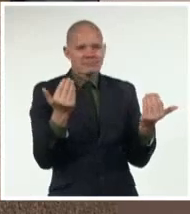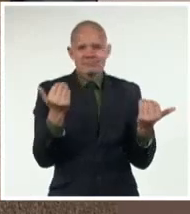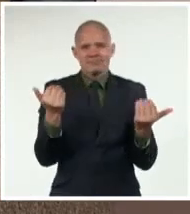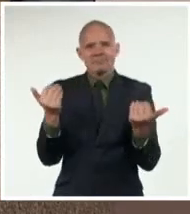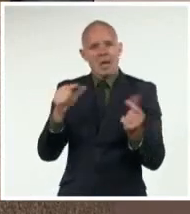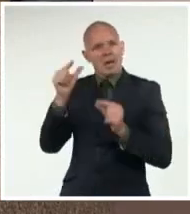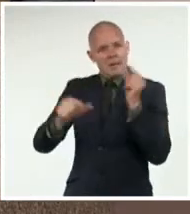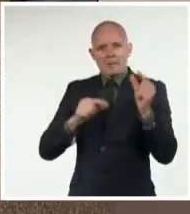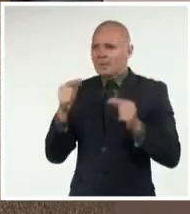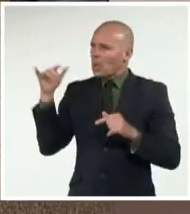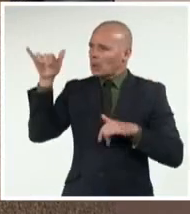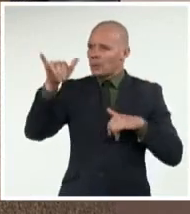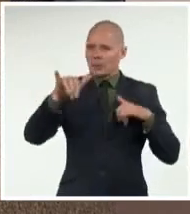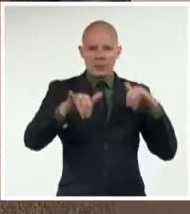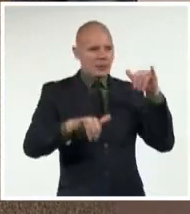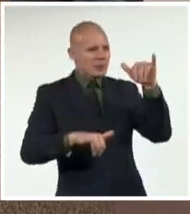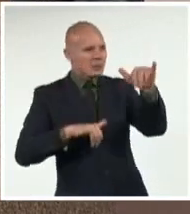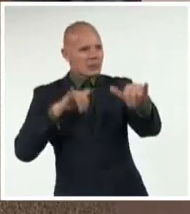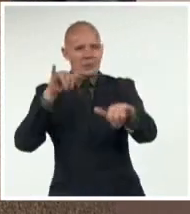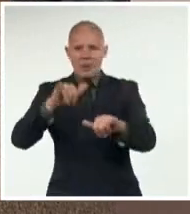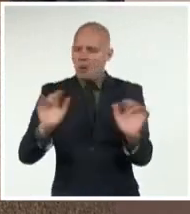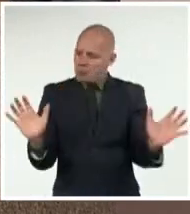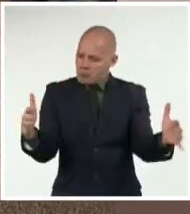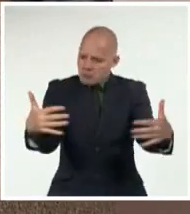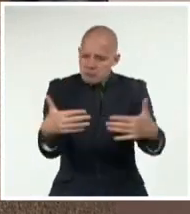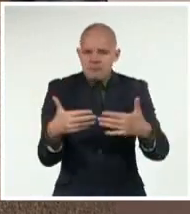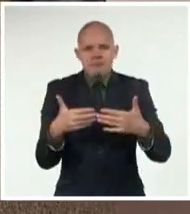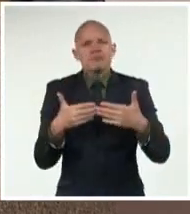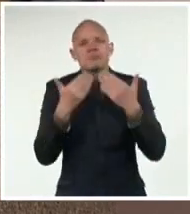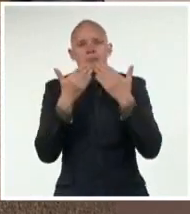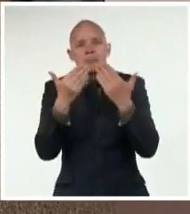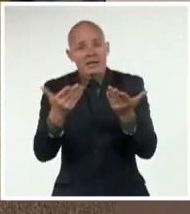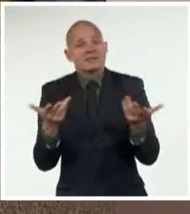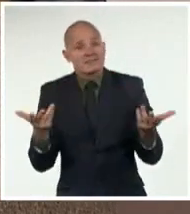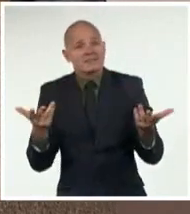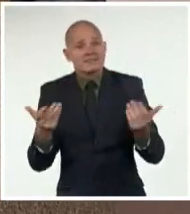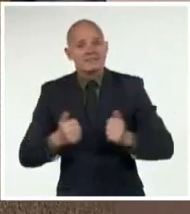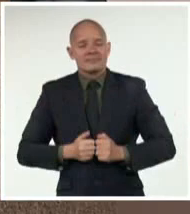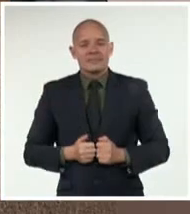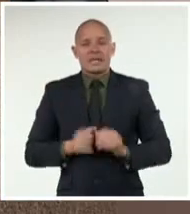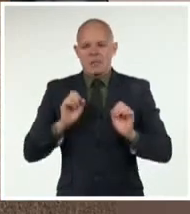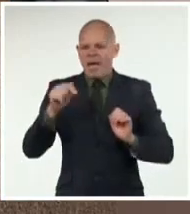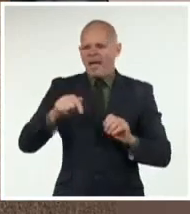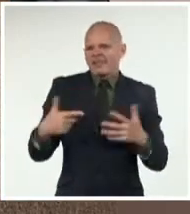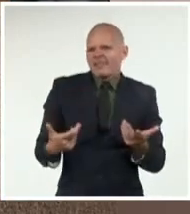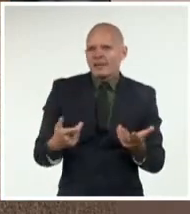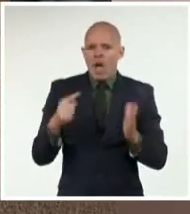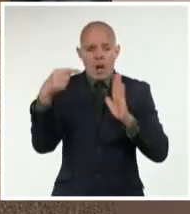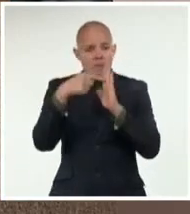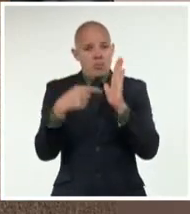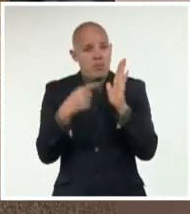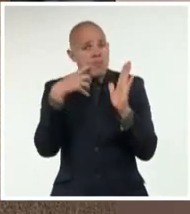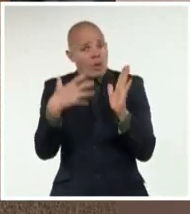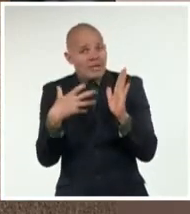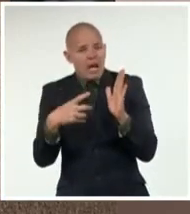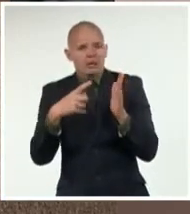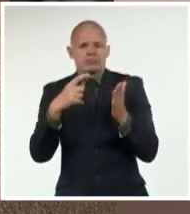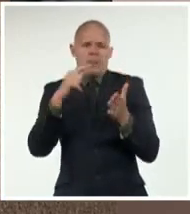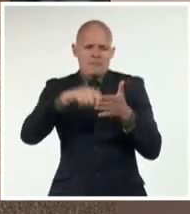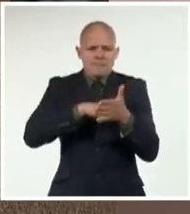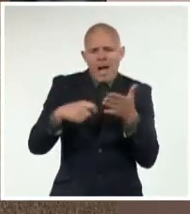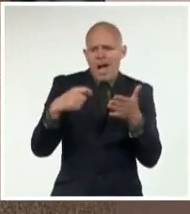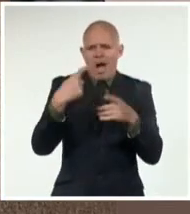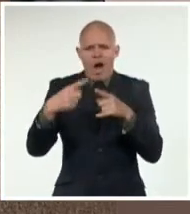defienden ideales comunes para compartir reflexiones y debates sobre temas de importancia estratégica como